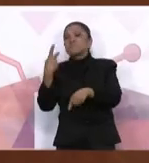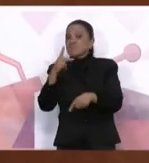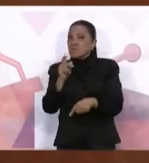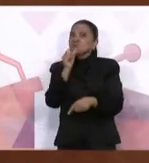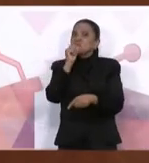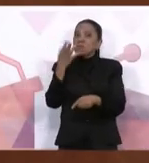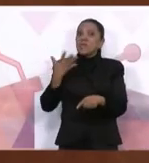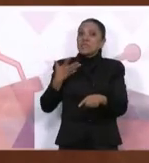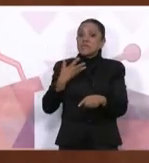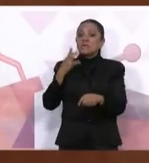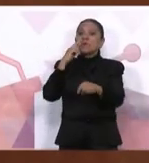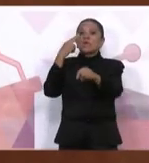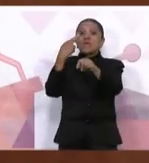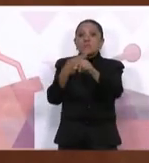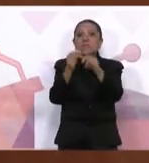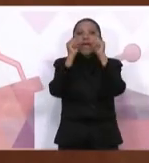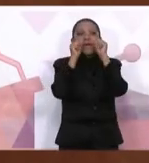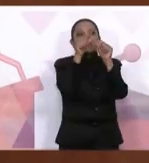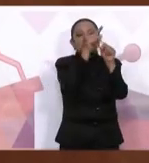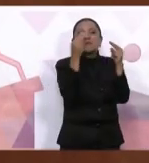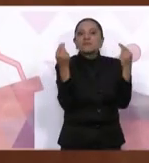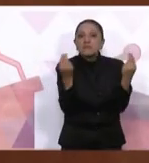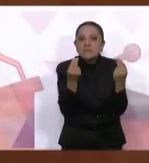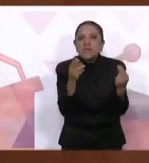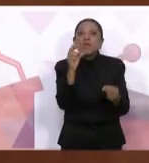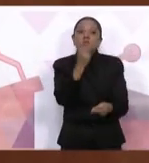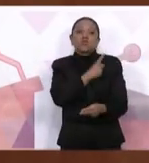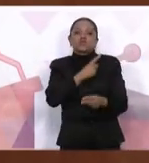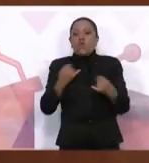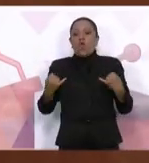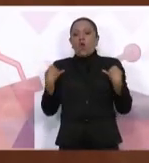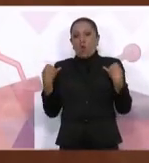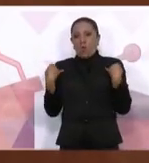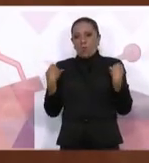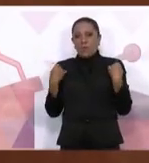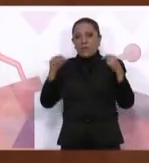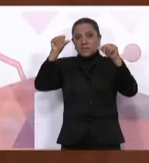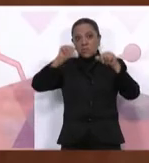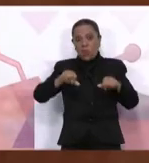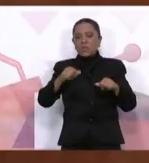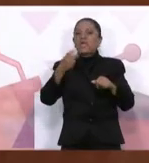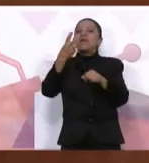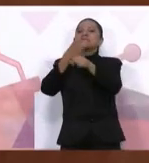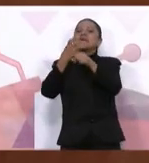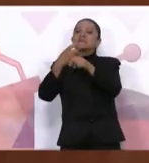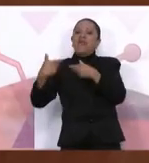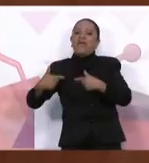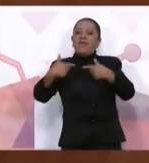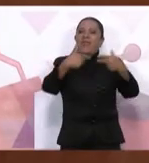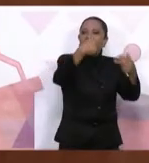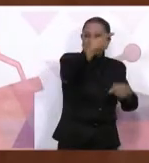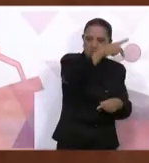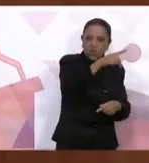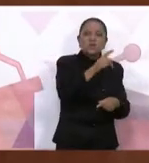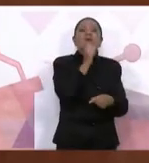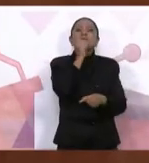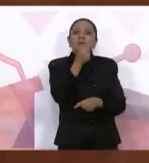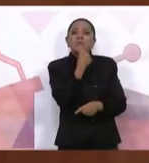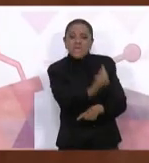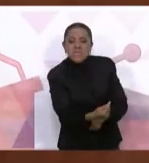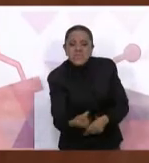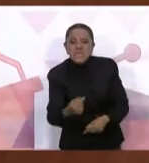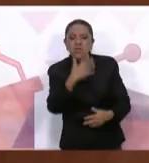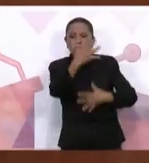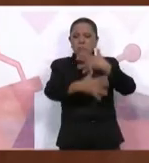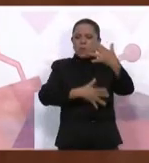sus necesidades no solamente para los jóvenes que hoy son tercera generación allá sino los niños que están siendo violentados y todos los